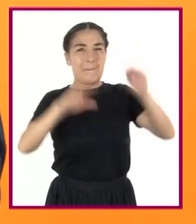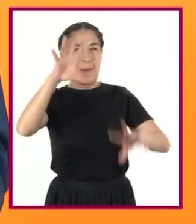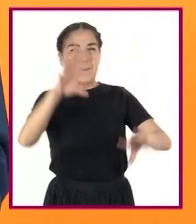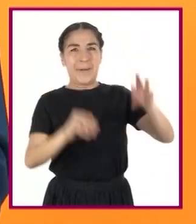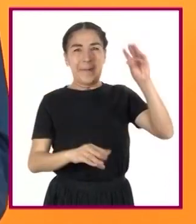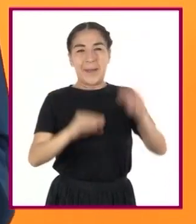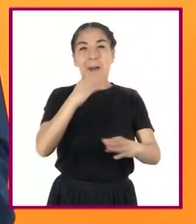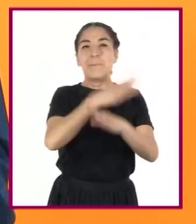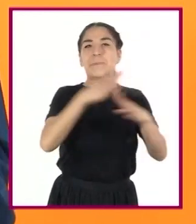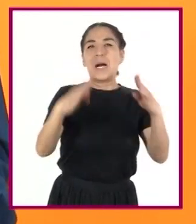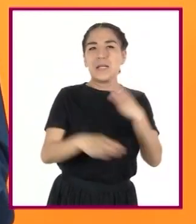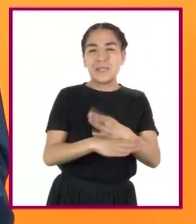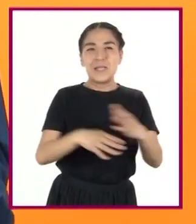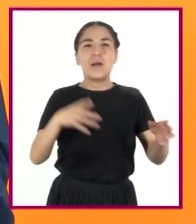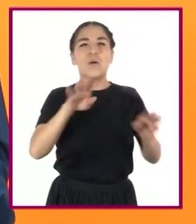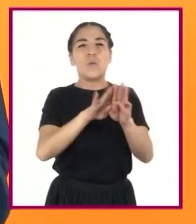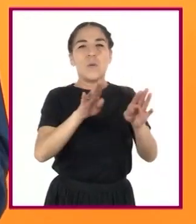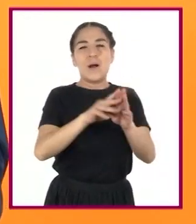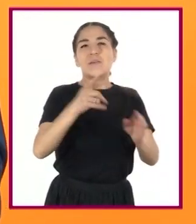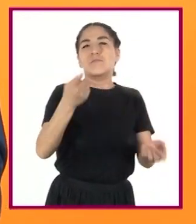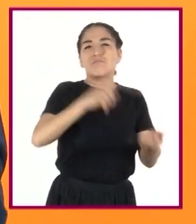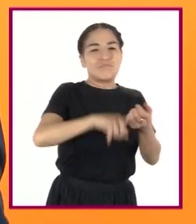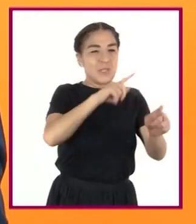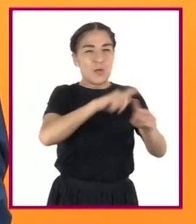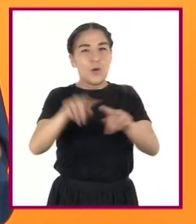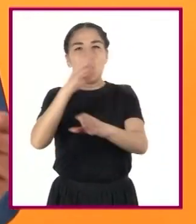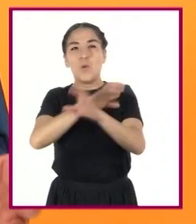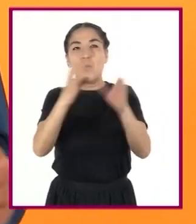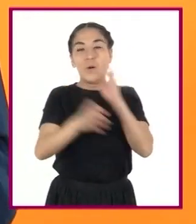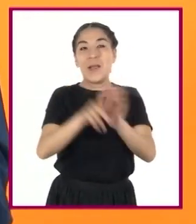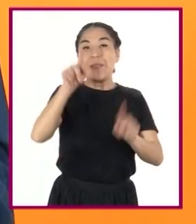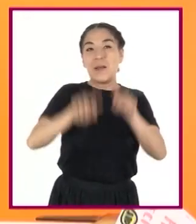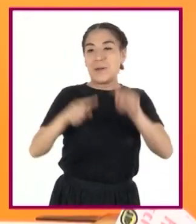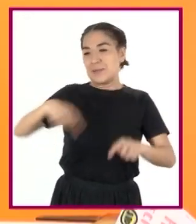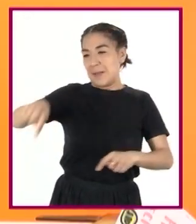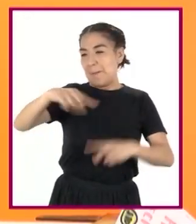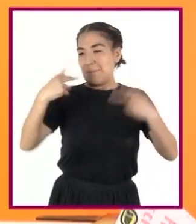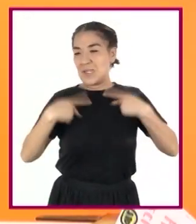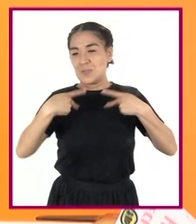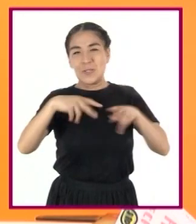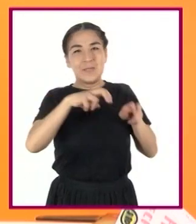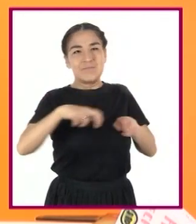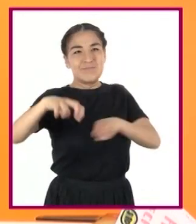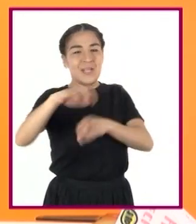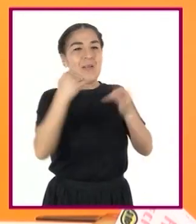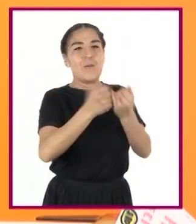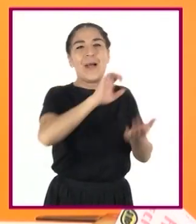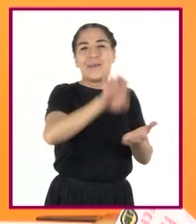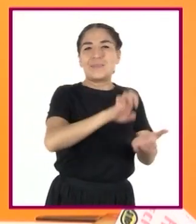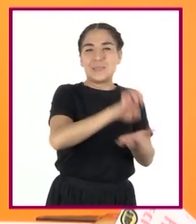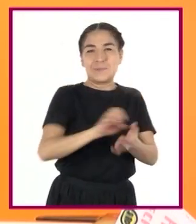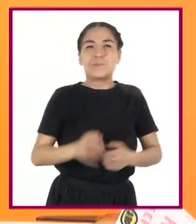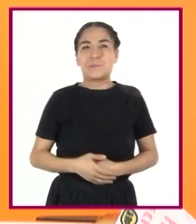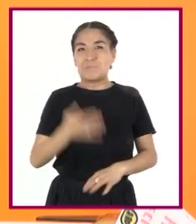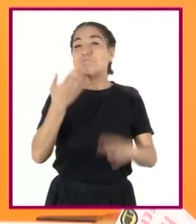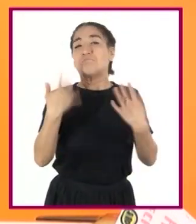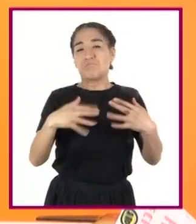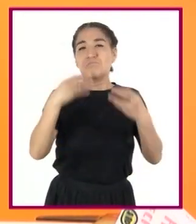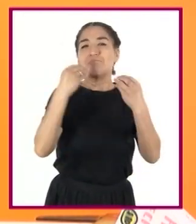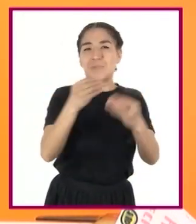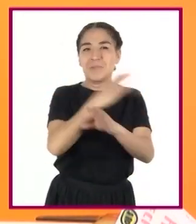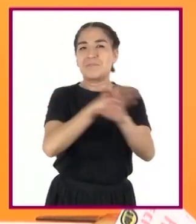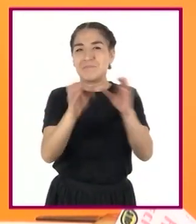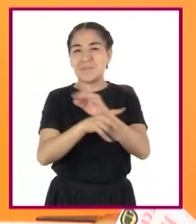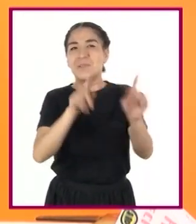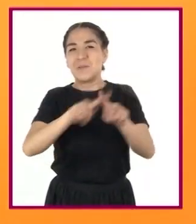materiales, dimensiones, todo de acuerdo con la relación del público y el escenario. Son muchas y muy interesantes las utilidades